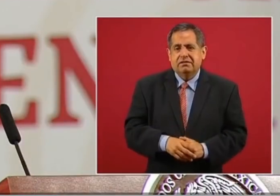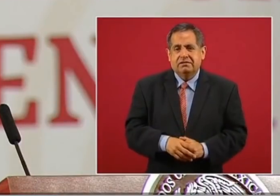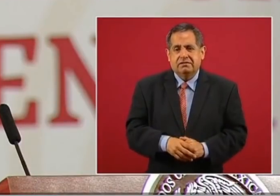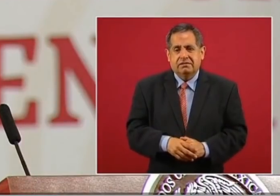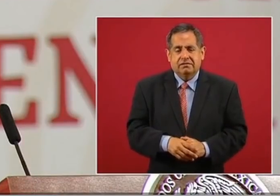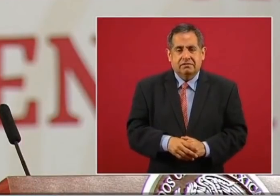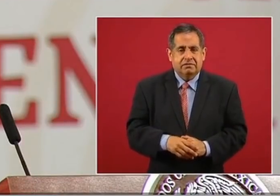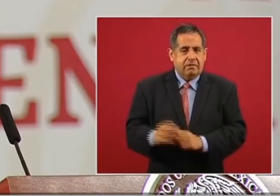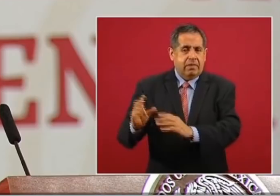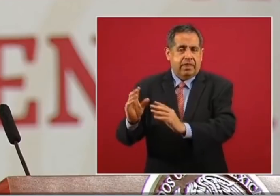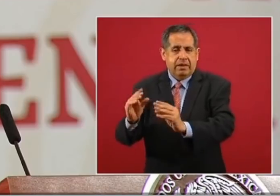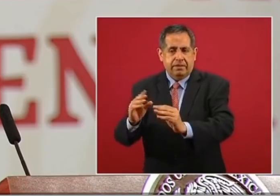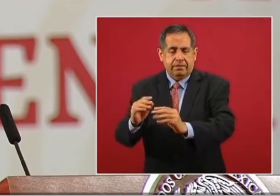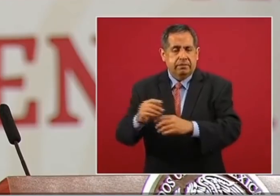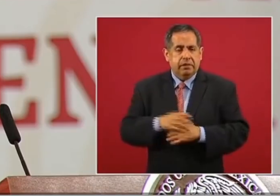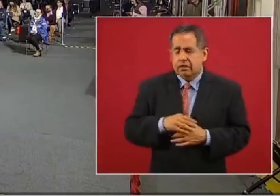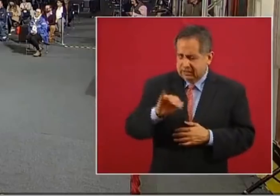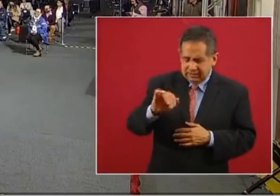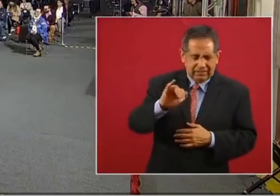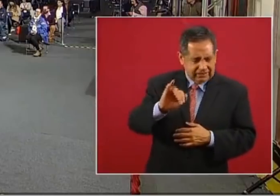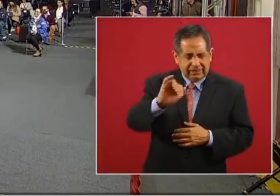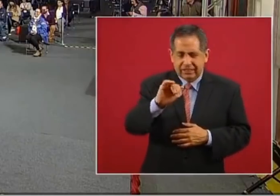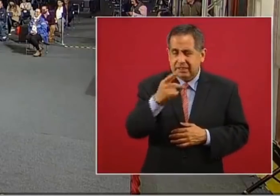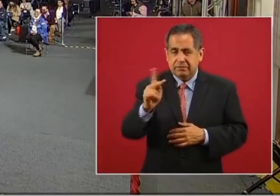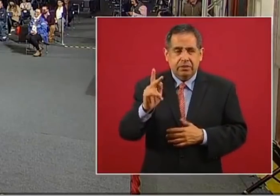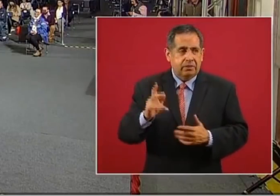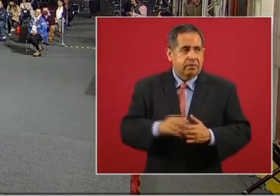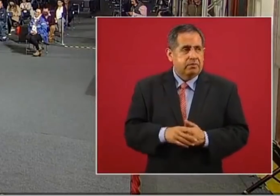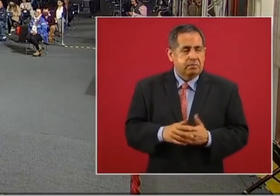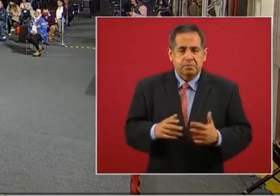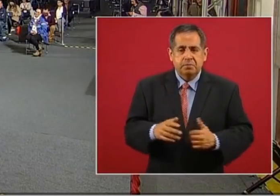Sí, sí, pero pues